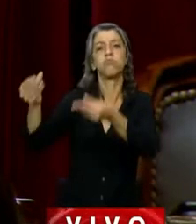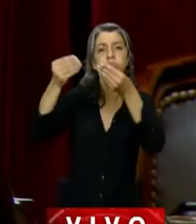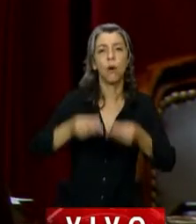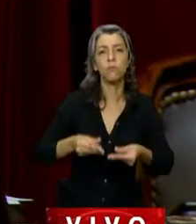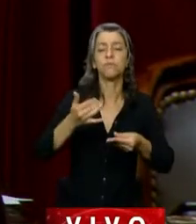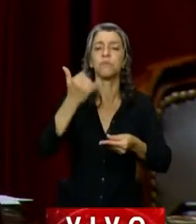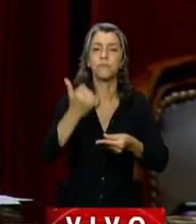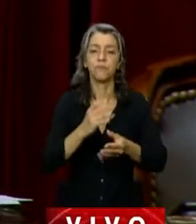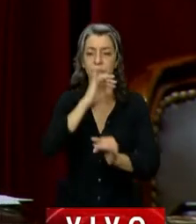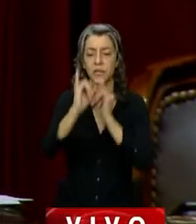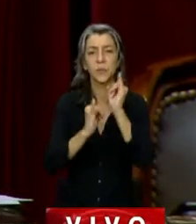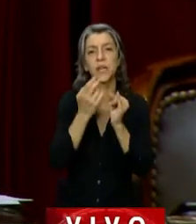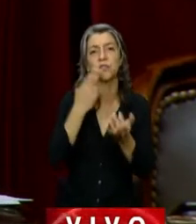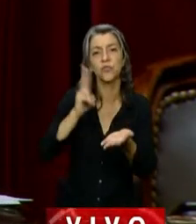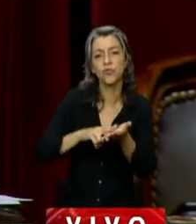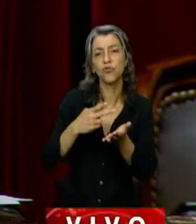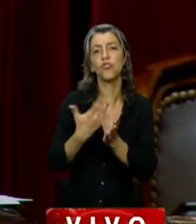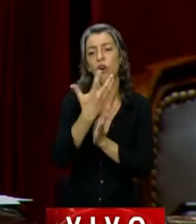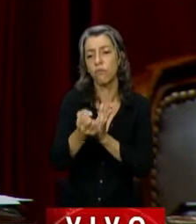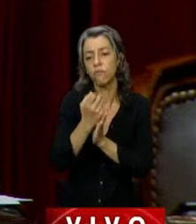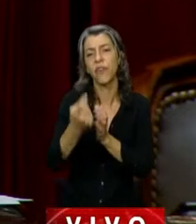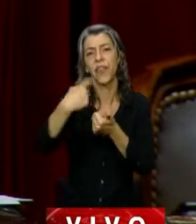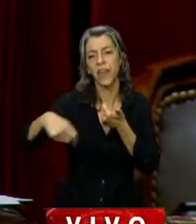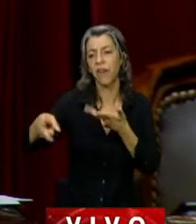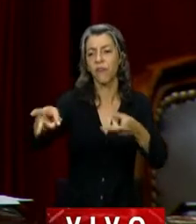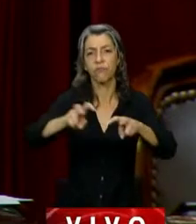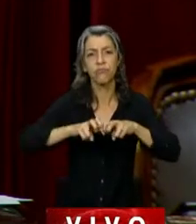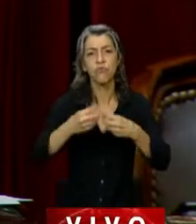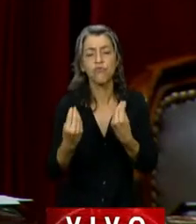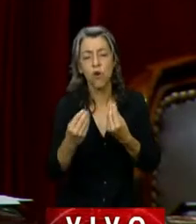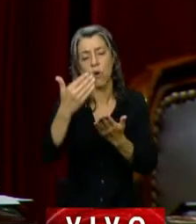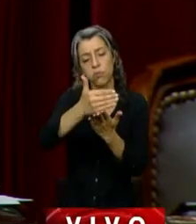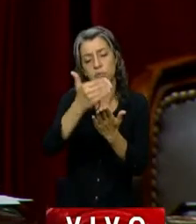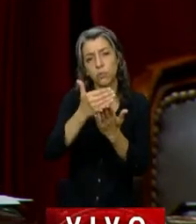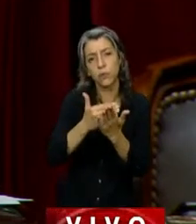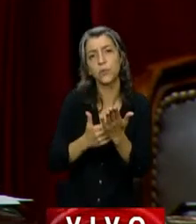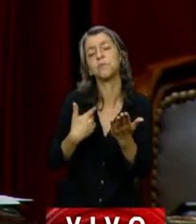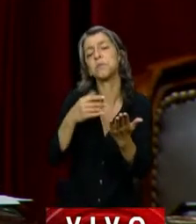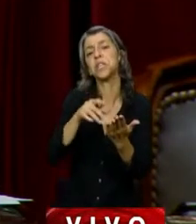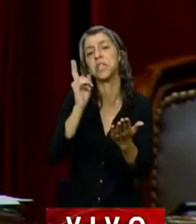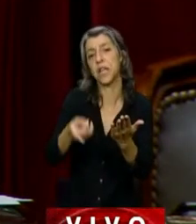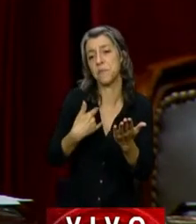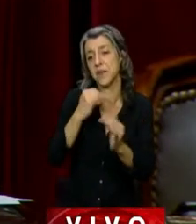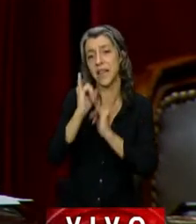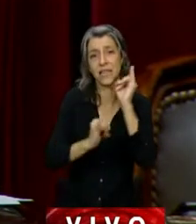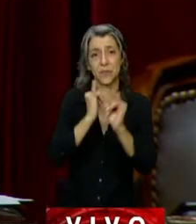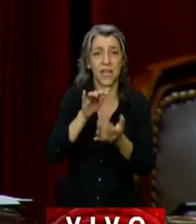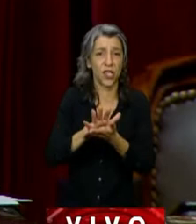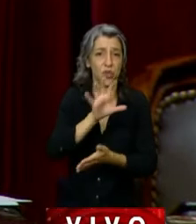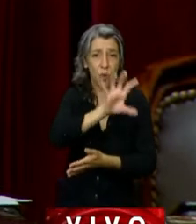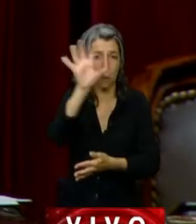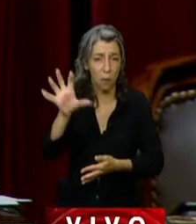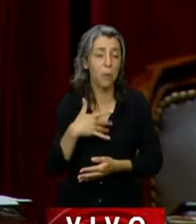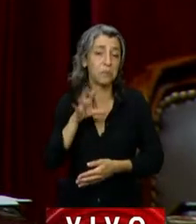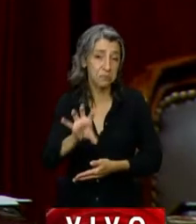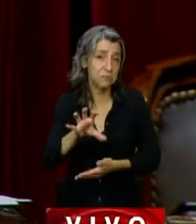impositivas y de regímenes especiales que tiene la Argentina, entre los cuales está indudablemente Tierra del Fuego. ¿Por qué se mandó esto?